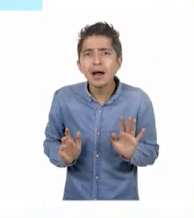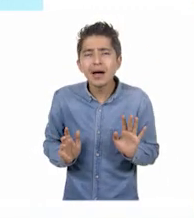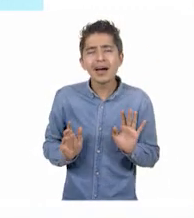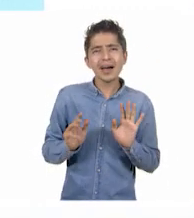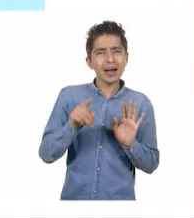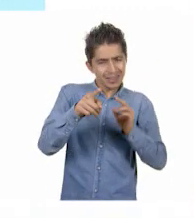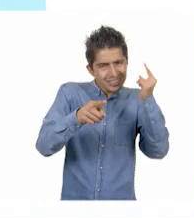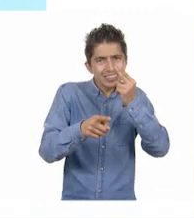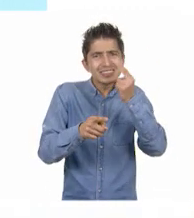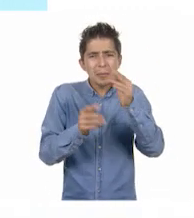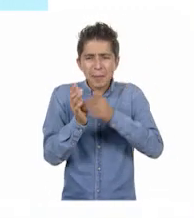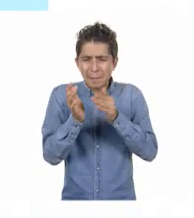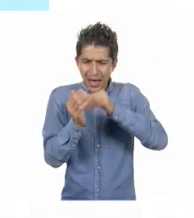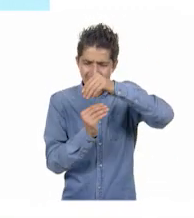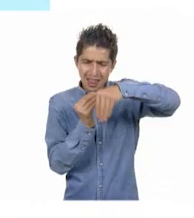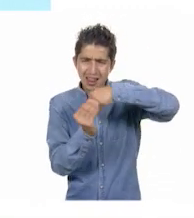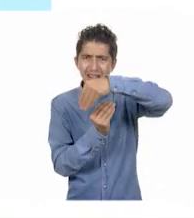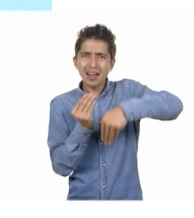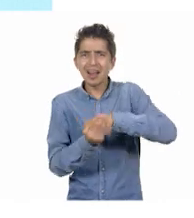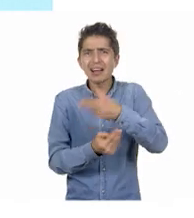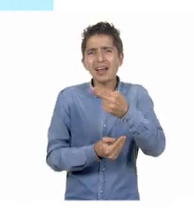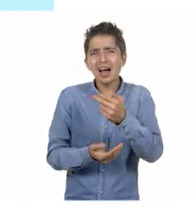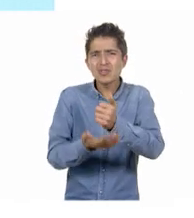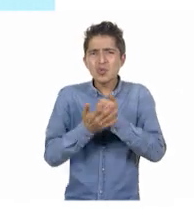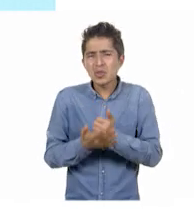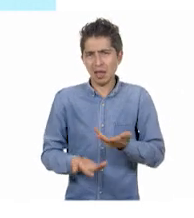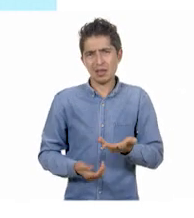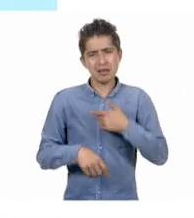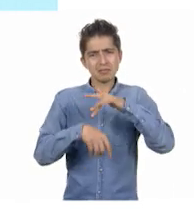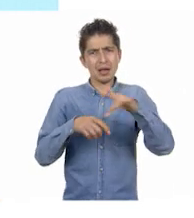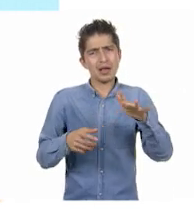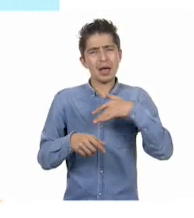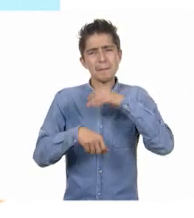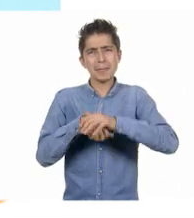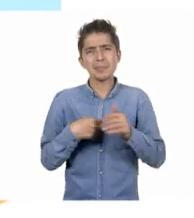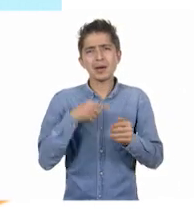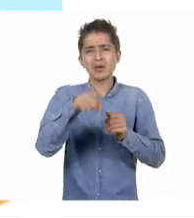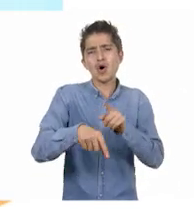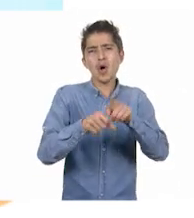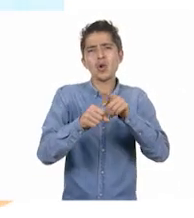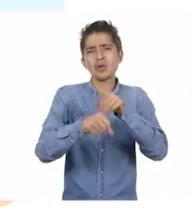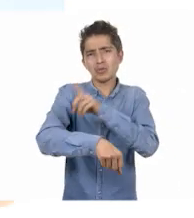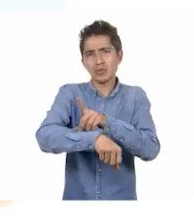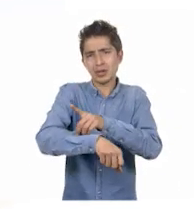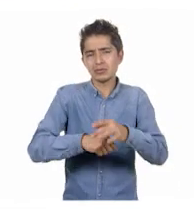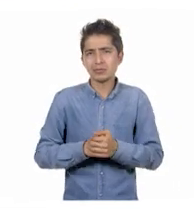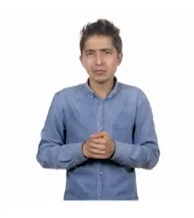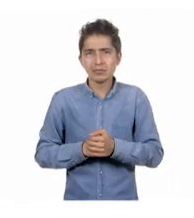Necesito cubrirme. ¡Ayuda! Tu desnudo amigo, Crayón